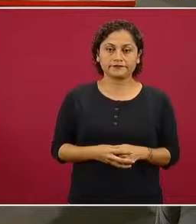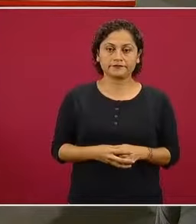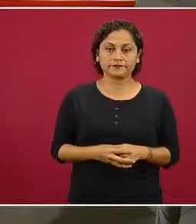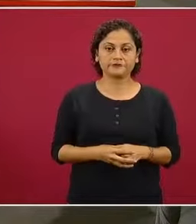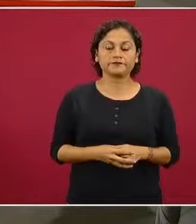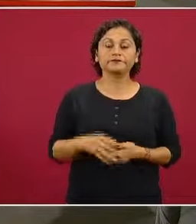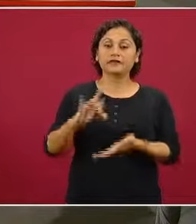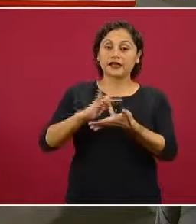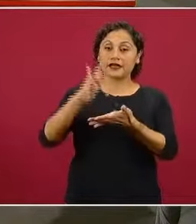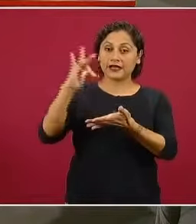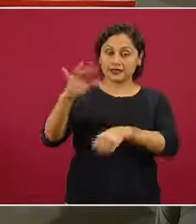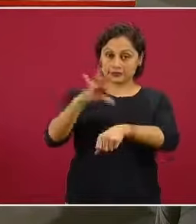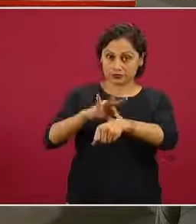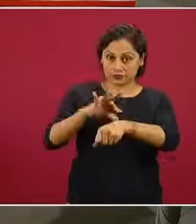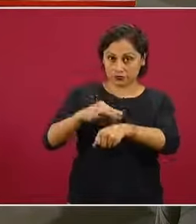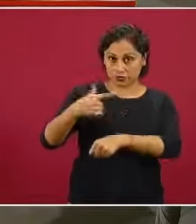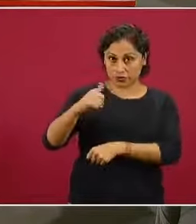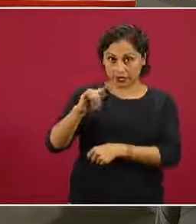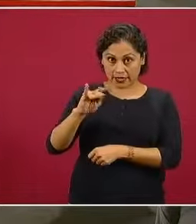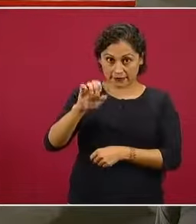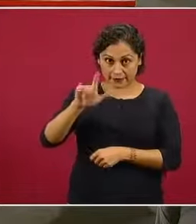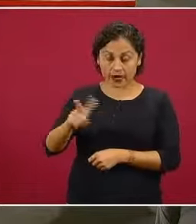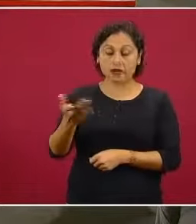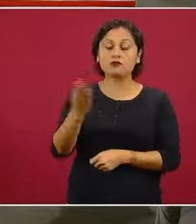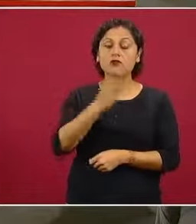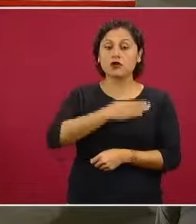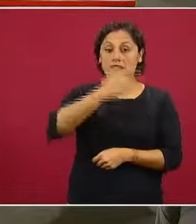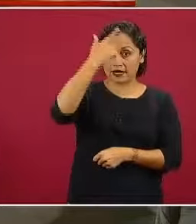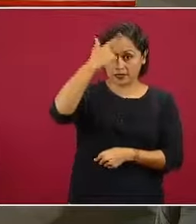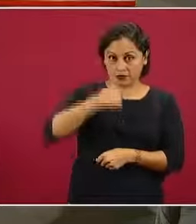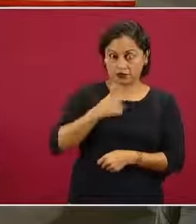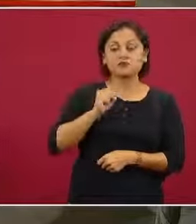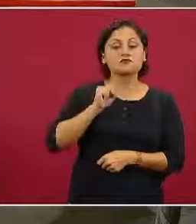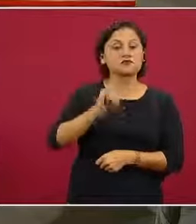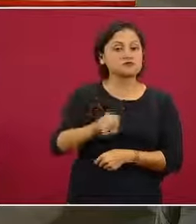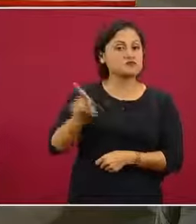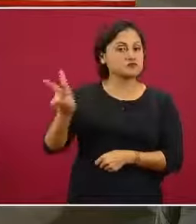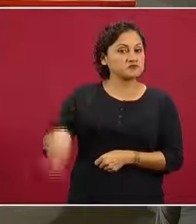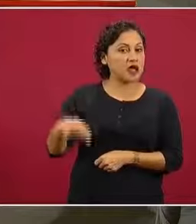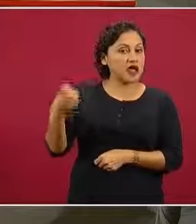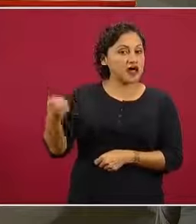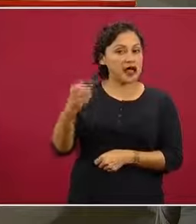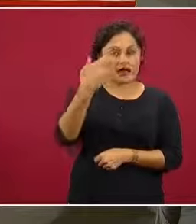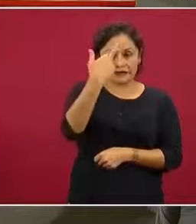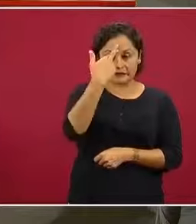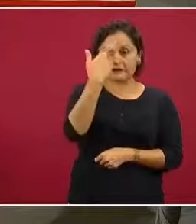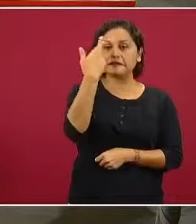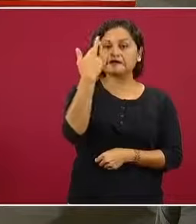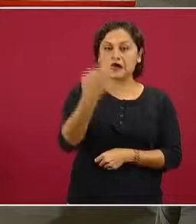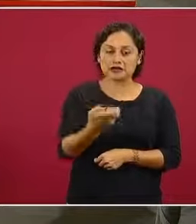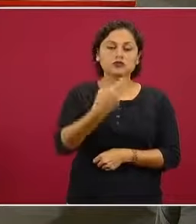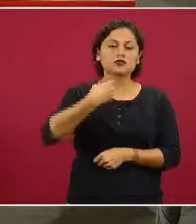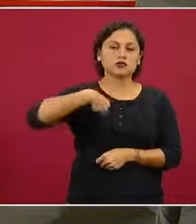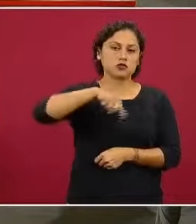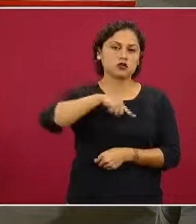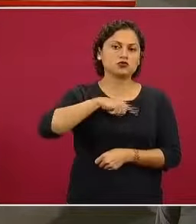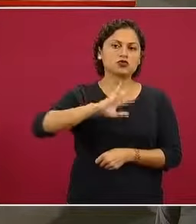Muchas gracias, doctor López-Gatell. Buenas noches. Y sí, como ya comentó el doctor López-Gatell y como lo hemos estado